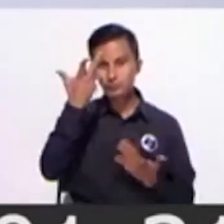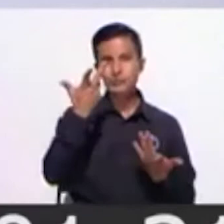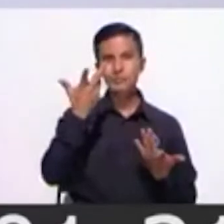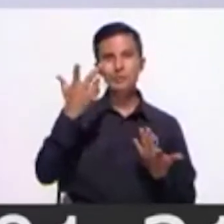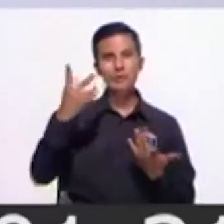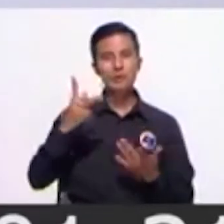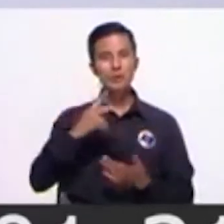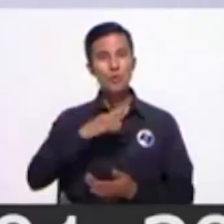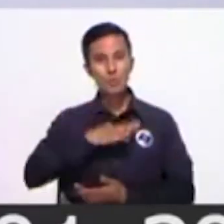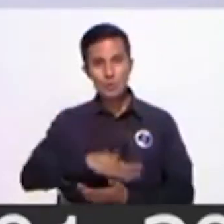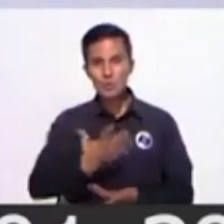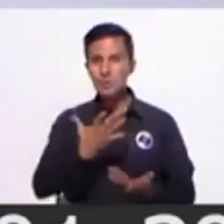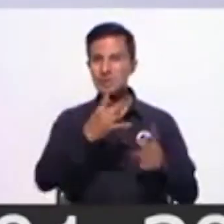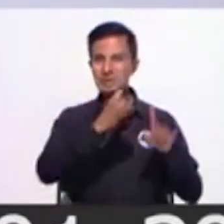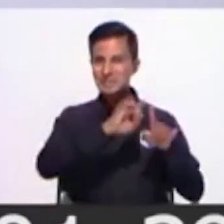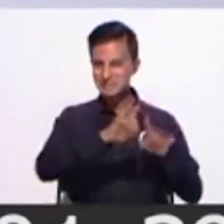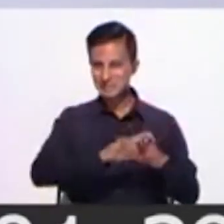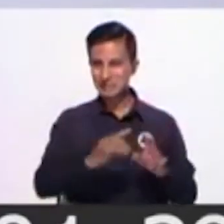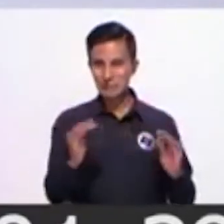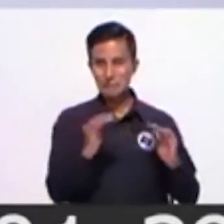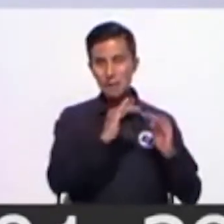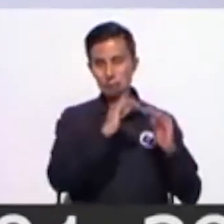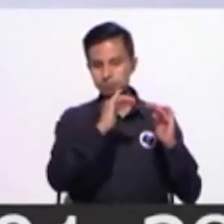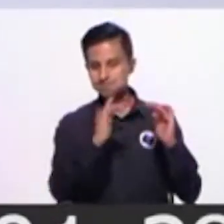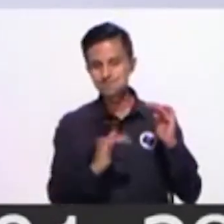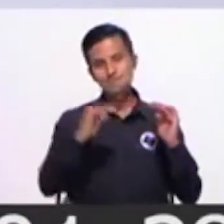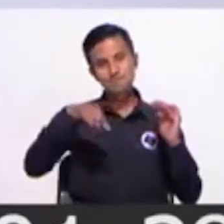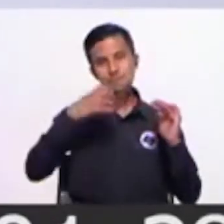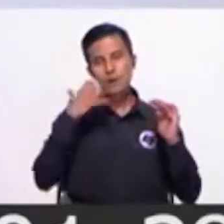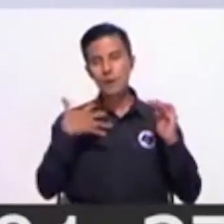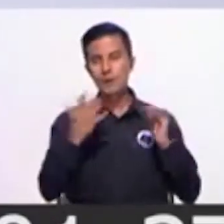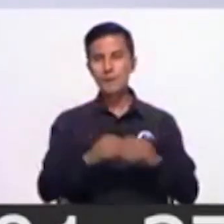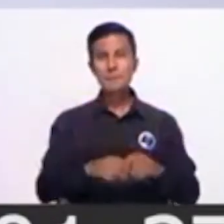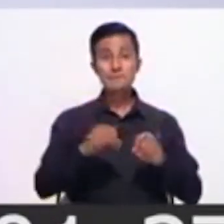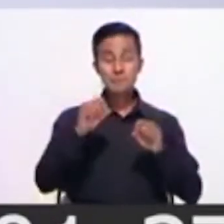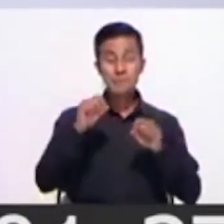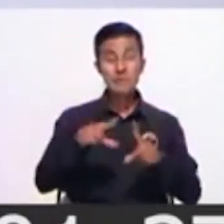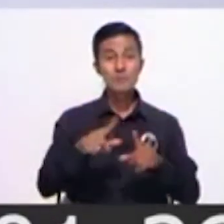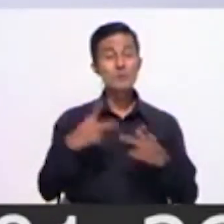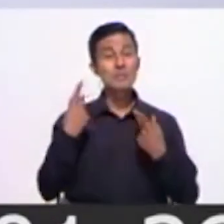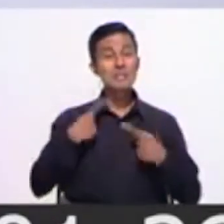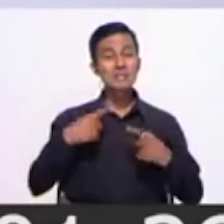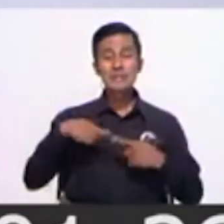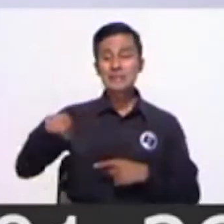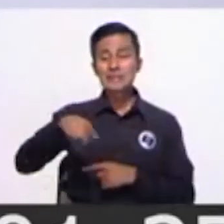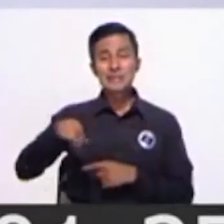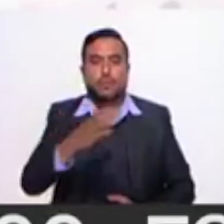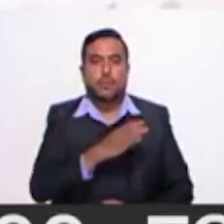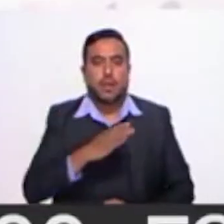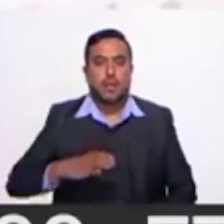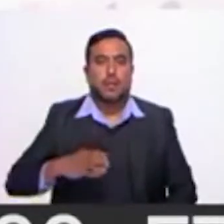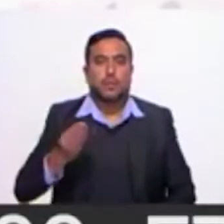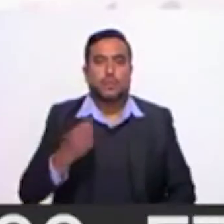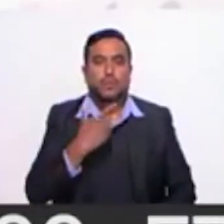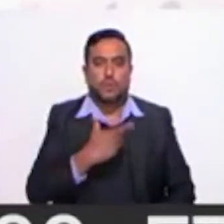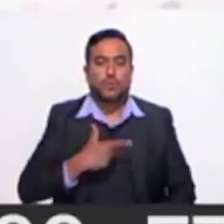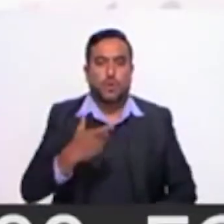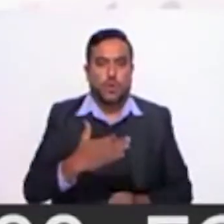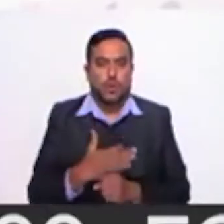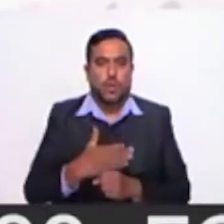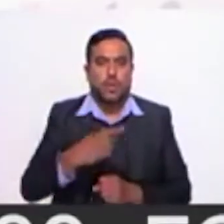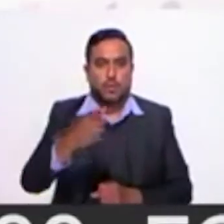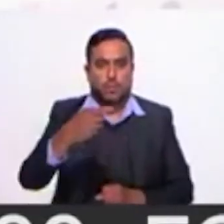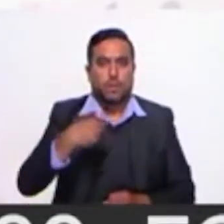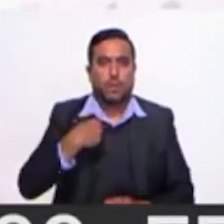también bajó el ingreso promedio de las familias de 16 mil pesos a 13 mil pesos. Alejandra